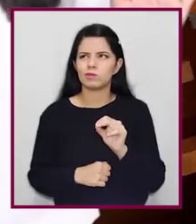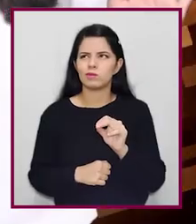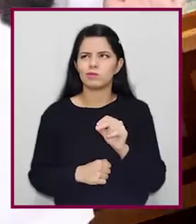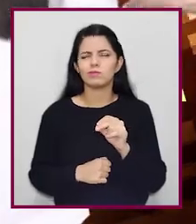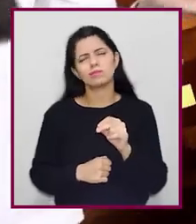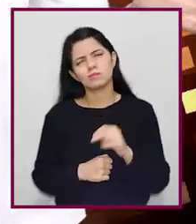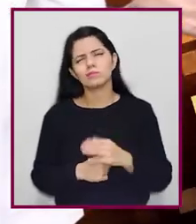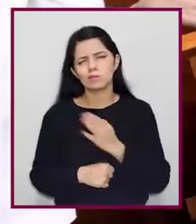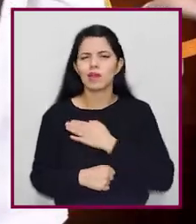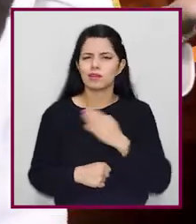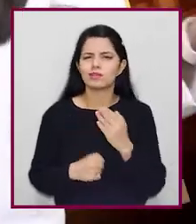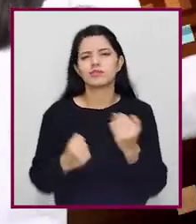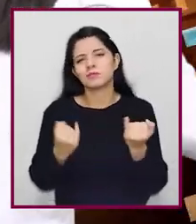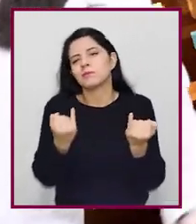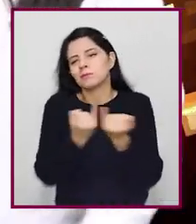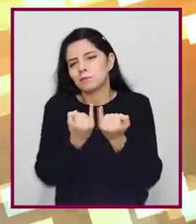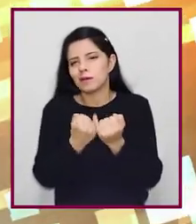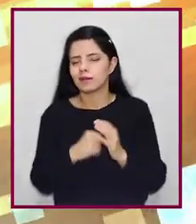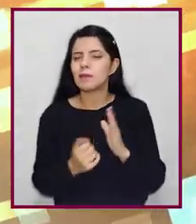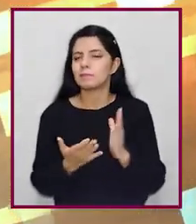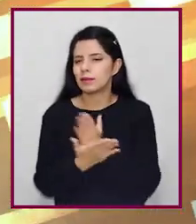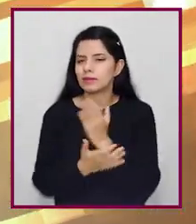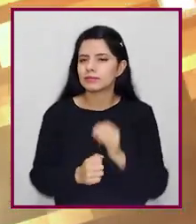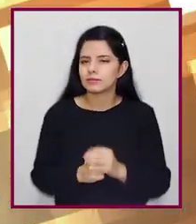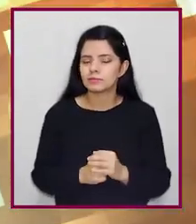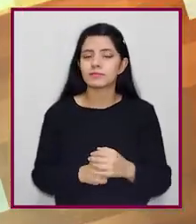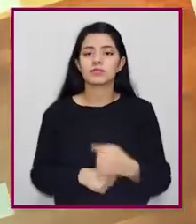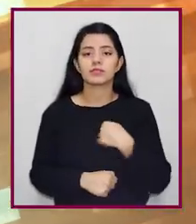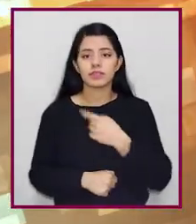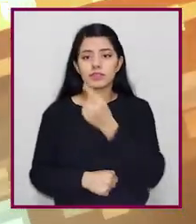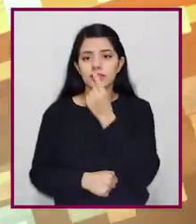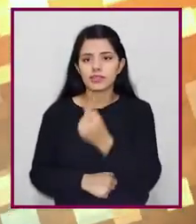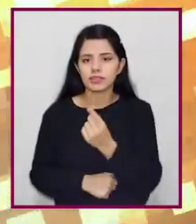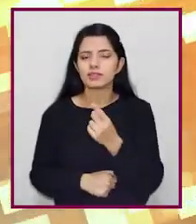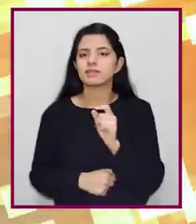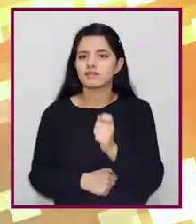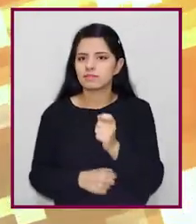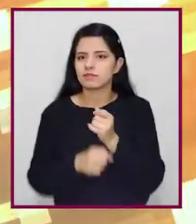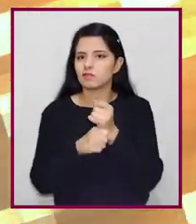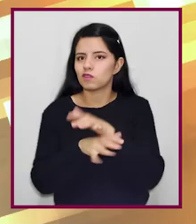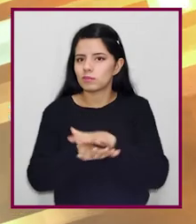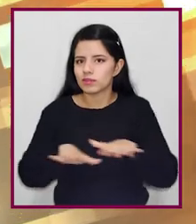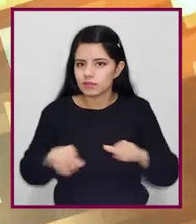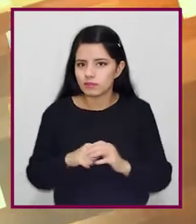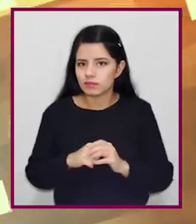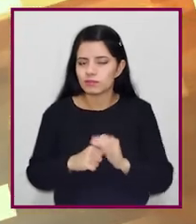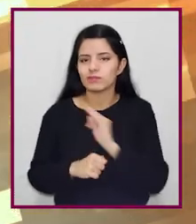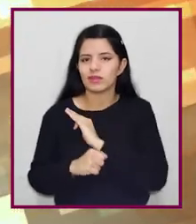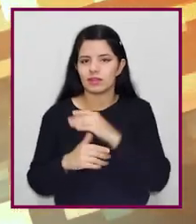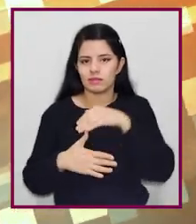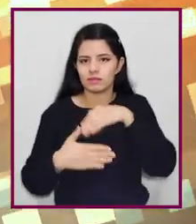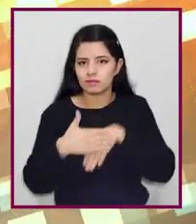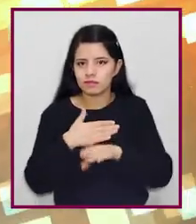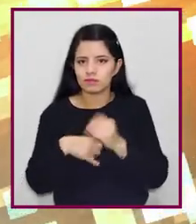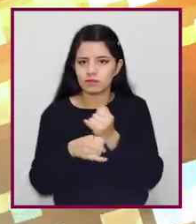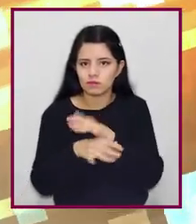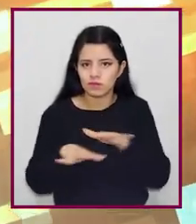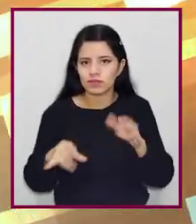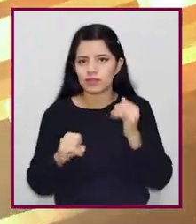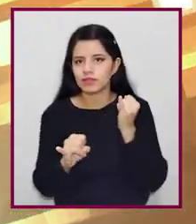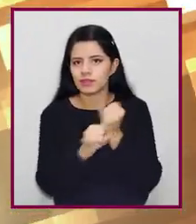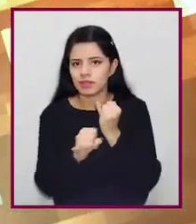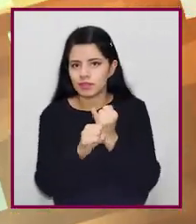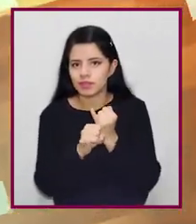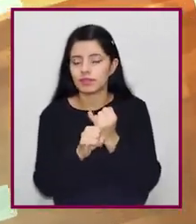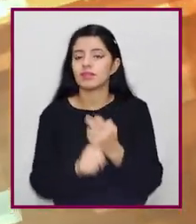eso. Bueno, aparte, me refiero precisamente a la información, amigo. El acceso de forma rápida a través de Internet